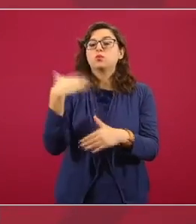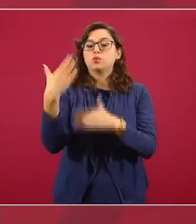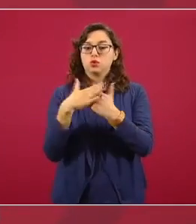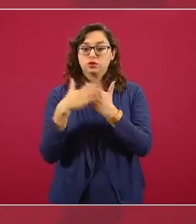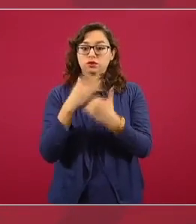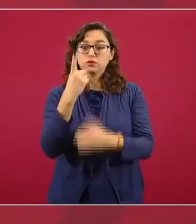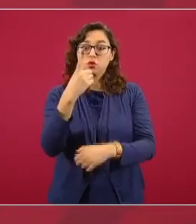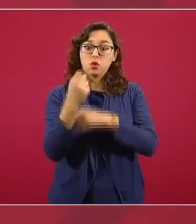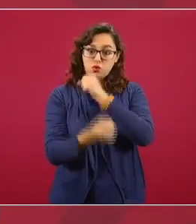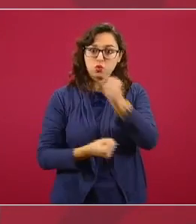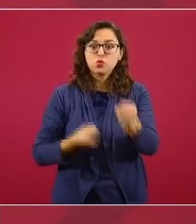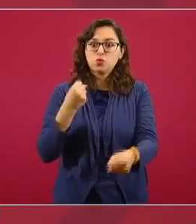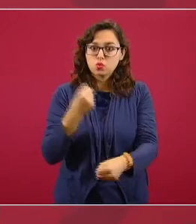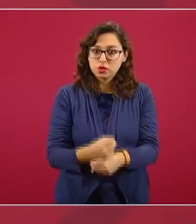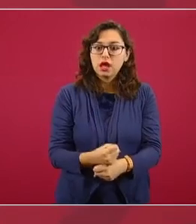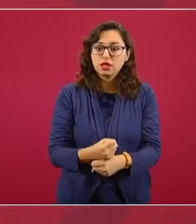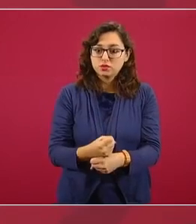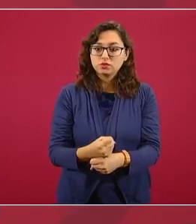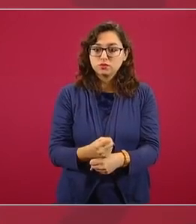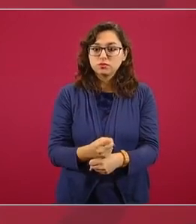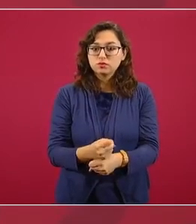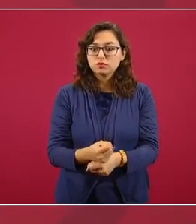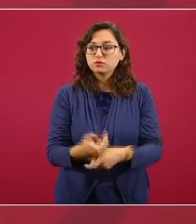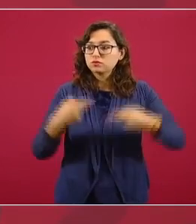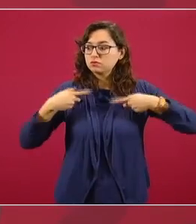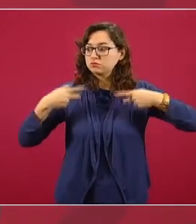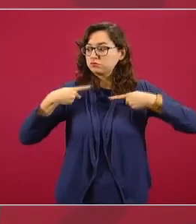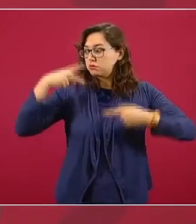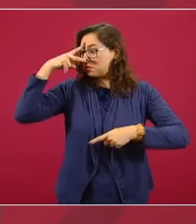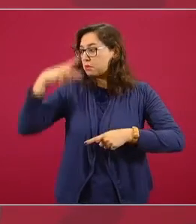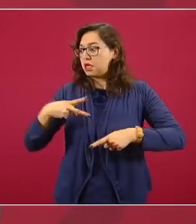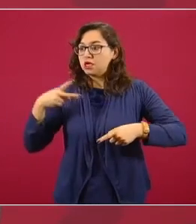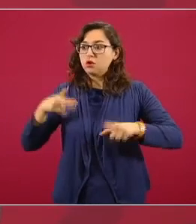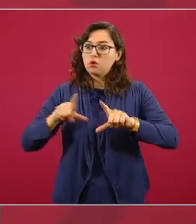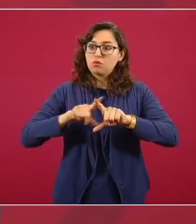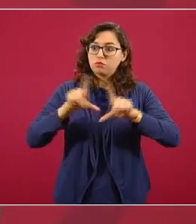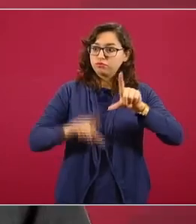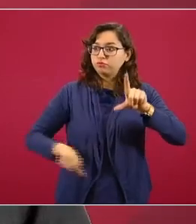Se va a preguntar a todos los mexicanos